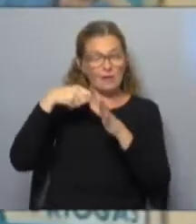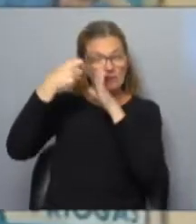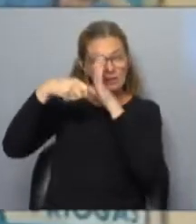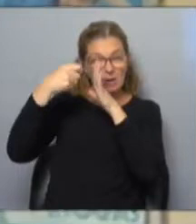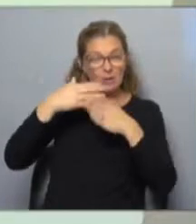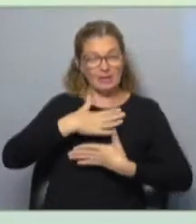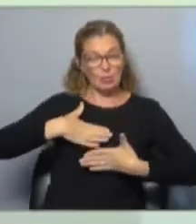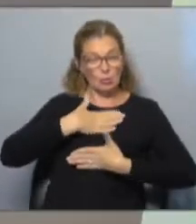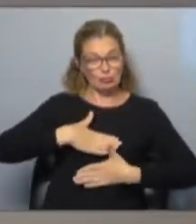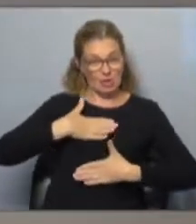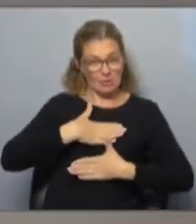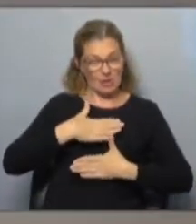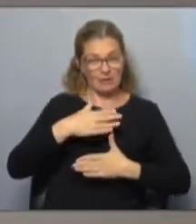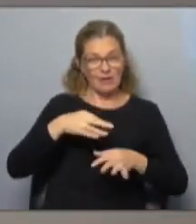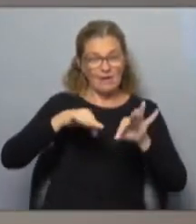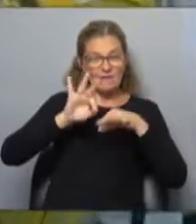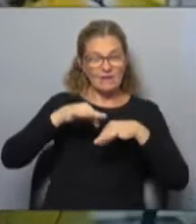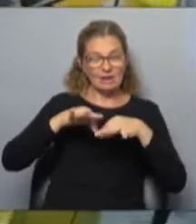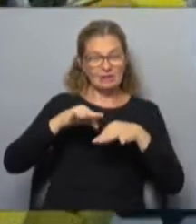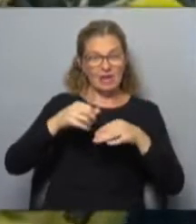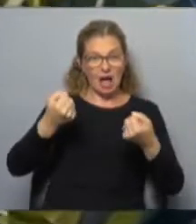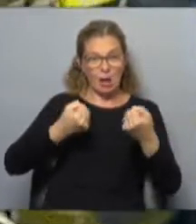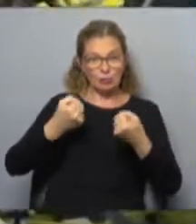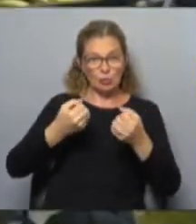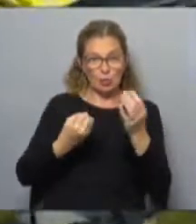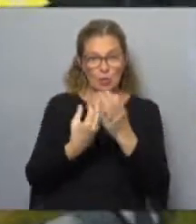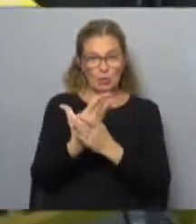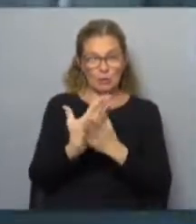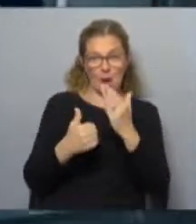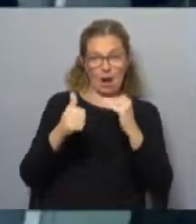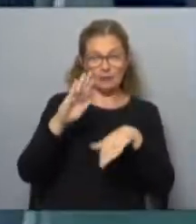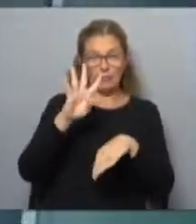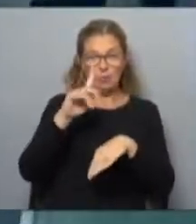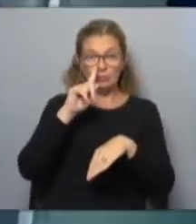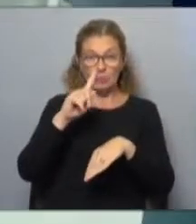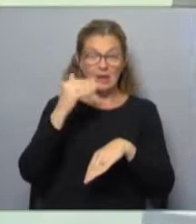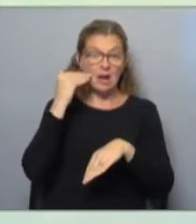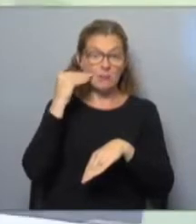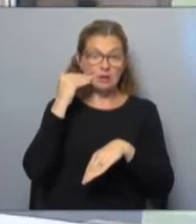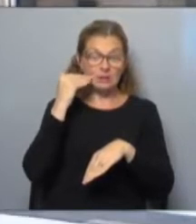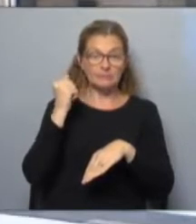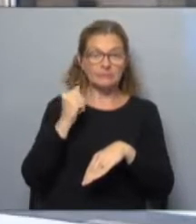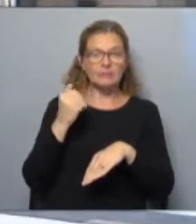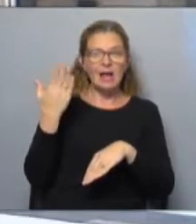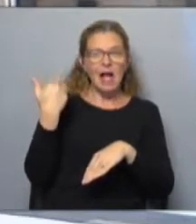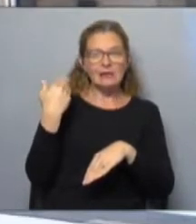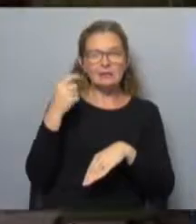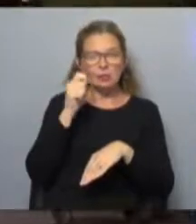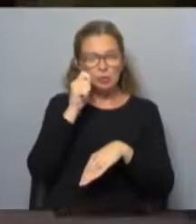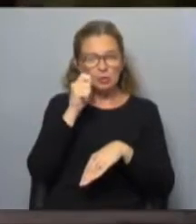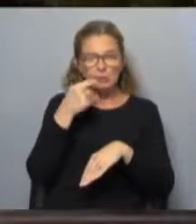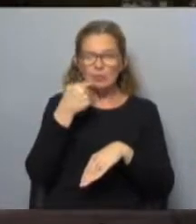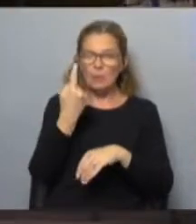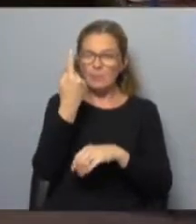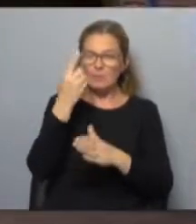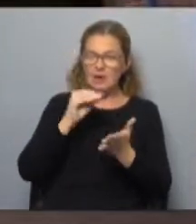ella se duchaba. La venta de vehículos cero kilómetros se mantuvo arriba de las 4.000 unidades en abril. Exjerarca de Turismo señaló que